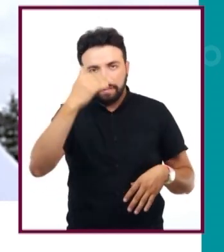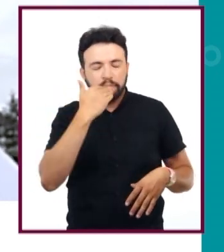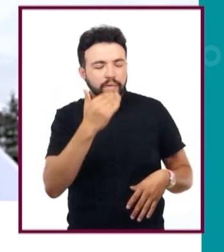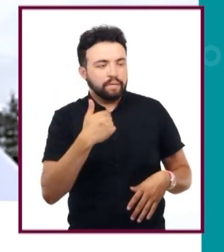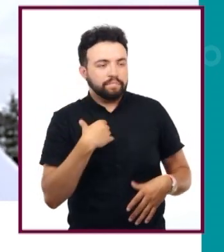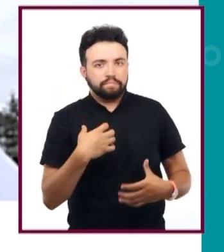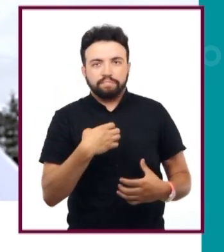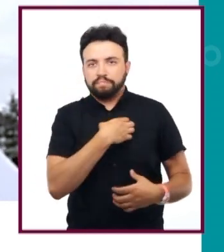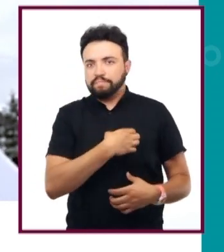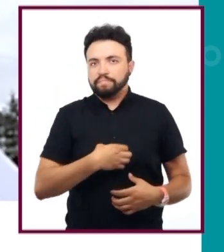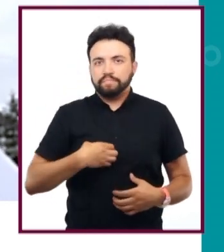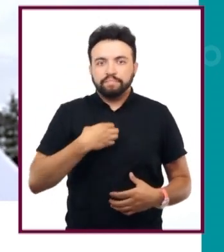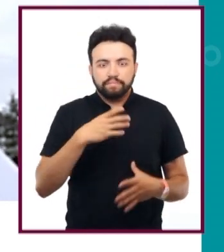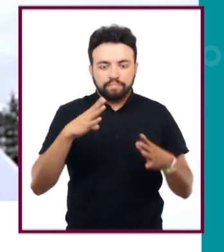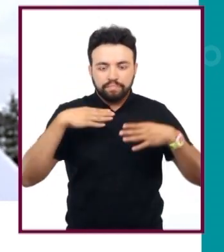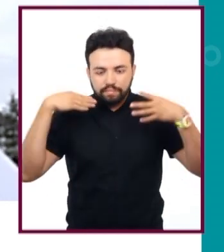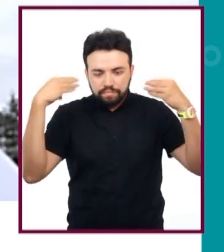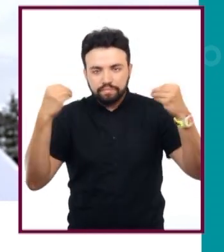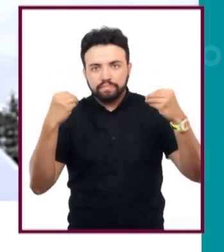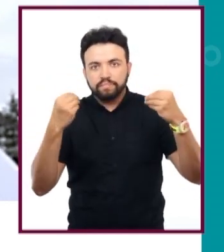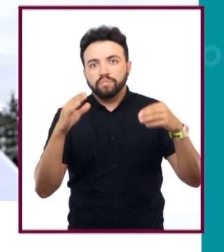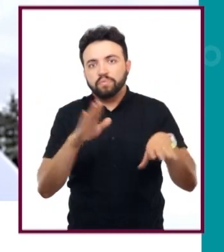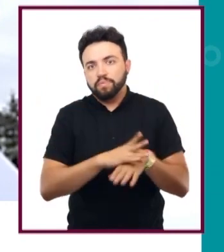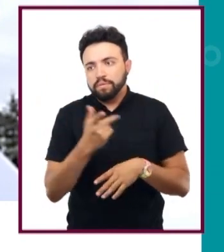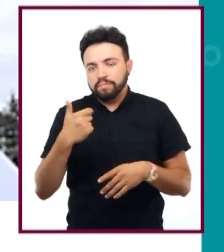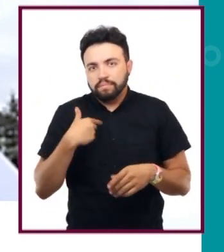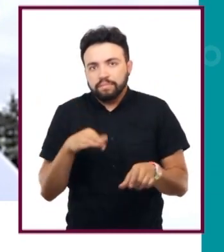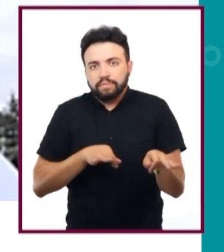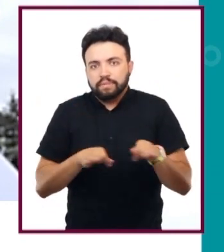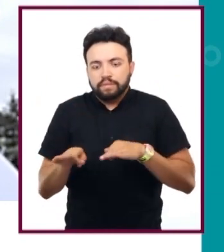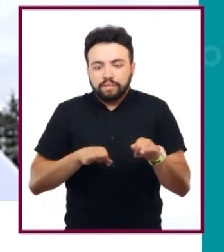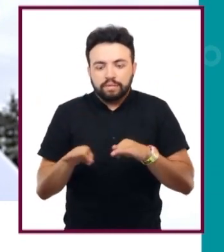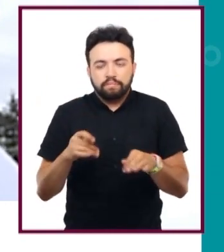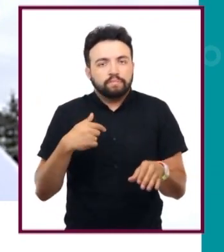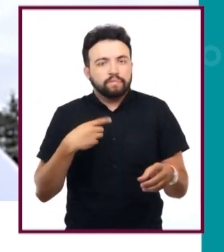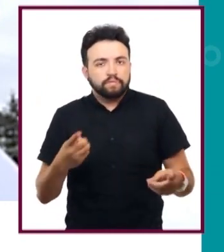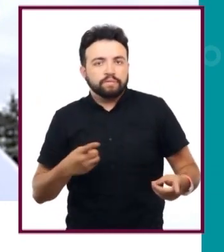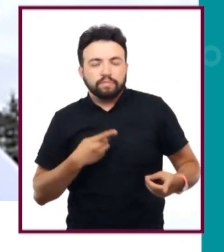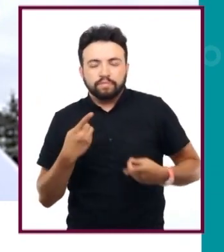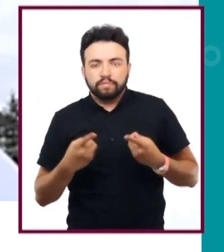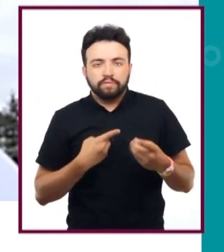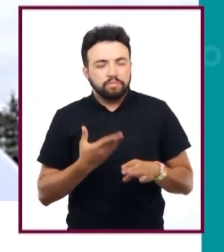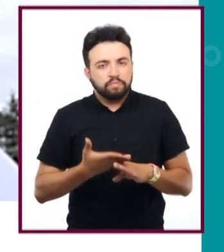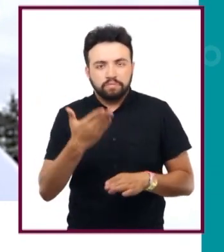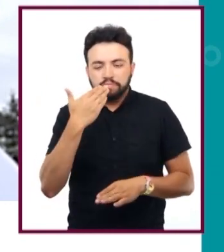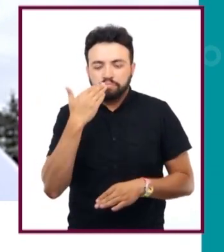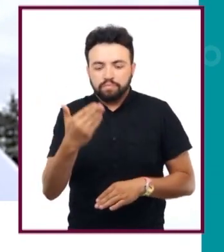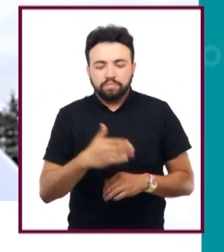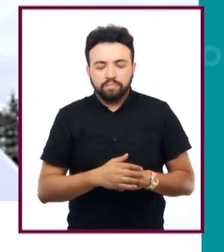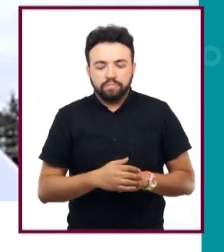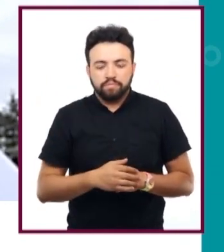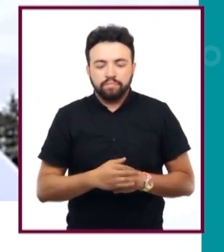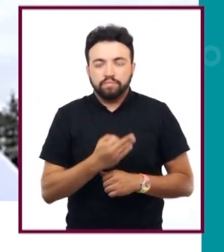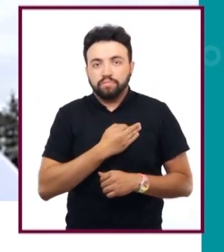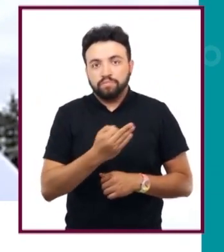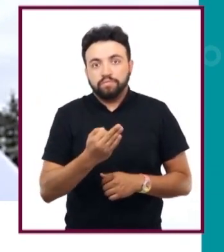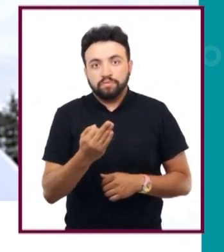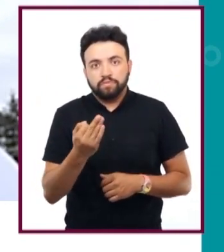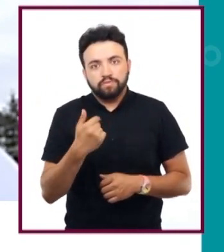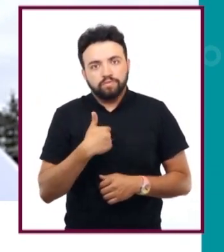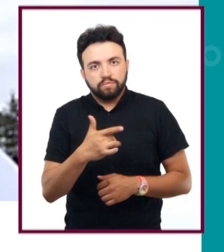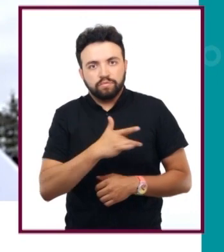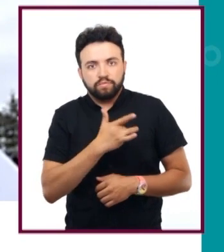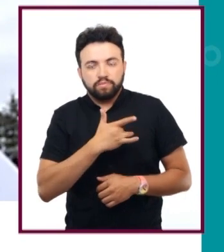una pieza, pues así pensamos bien, así alegre, como es nuestro trabajo, pues así